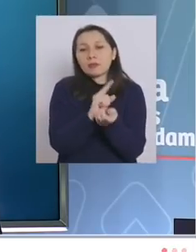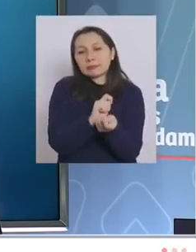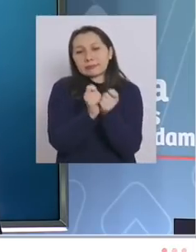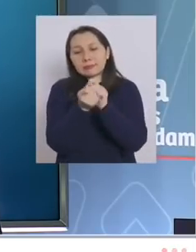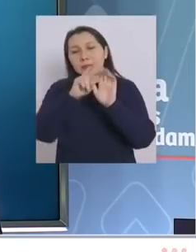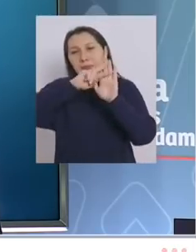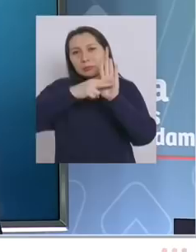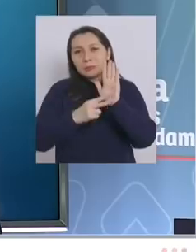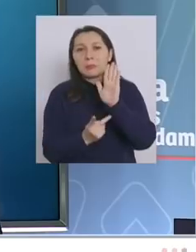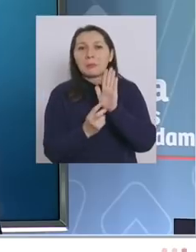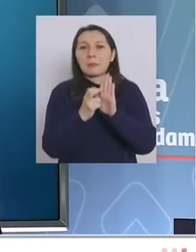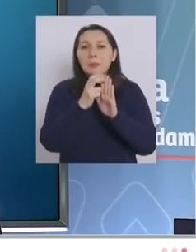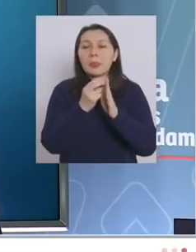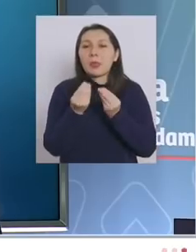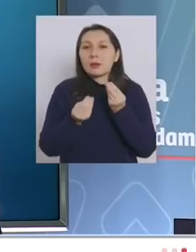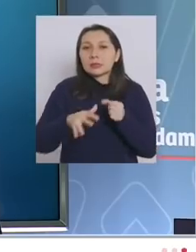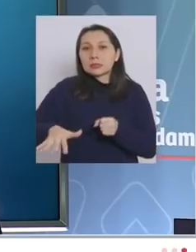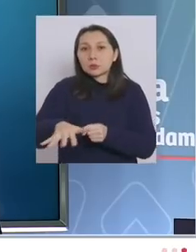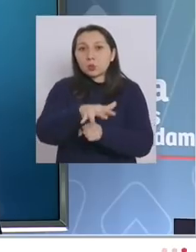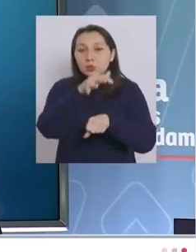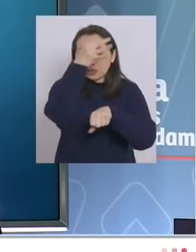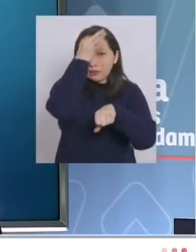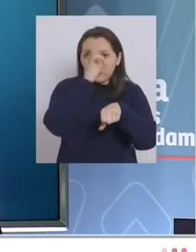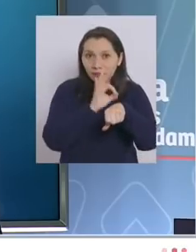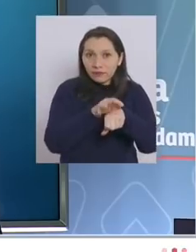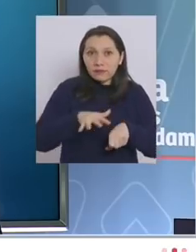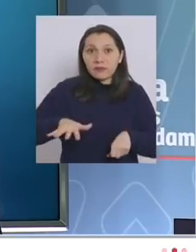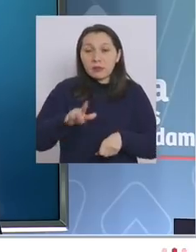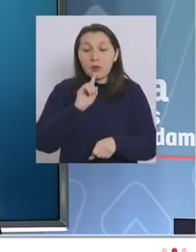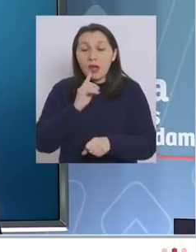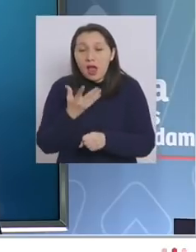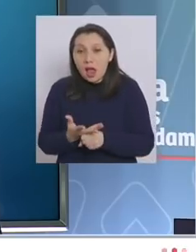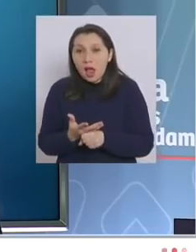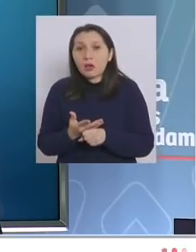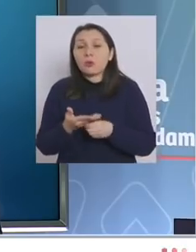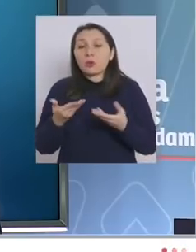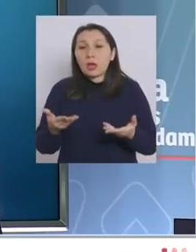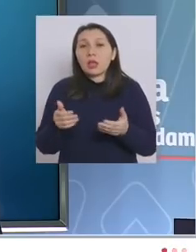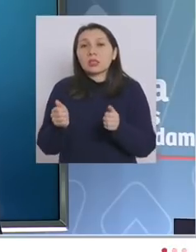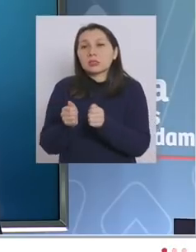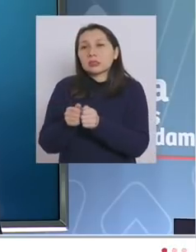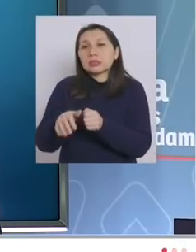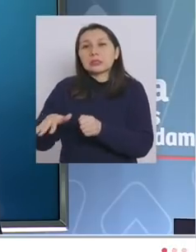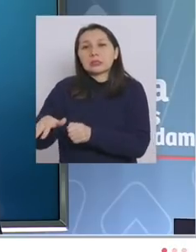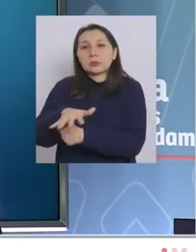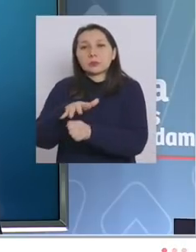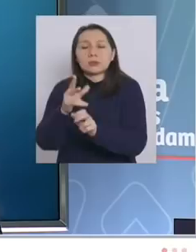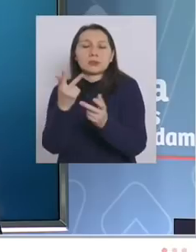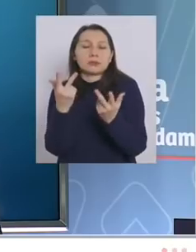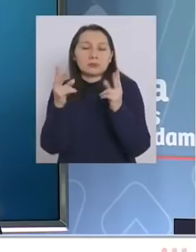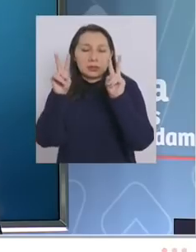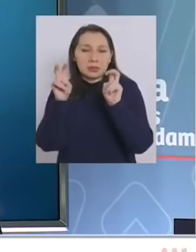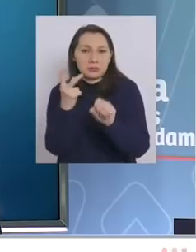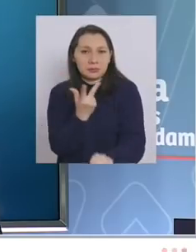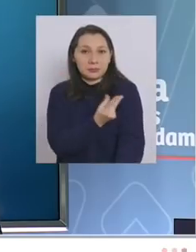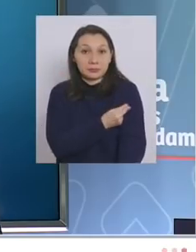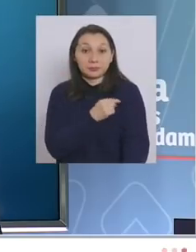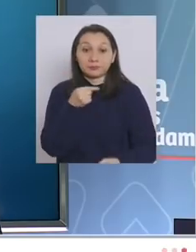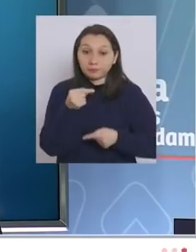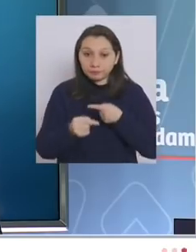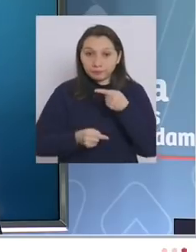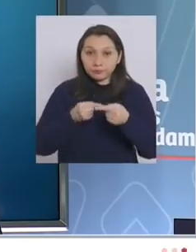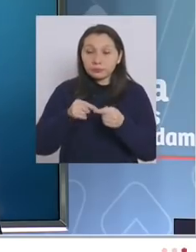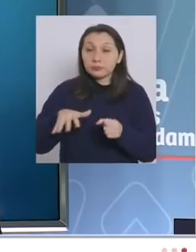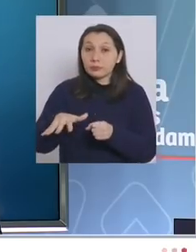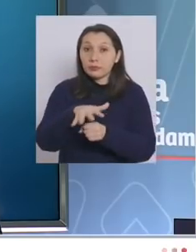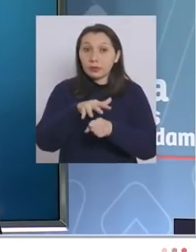paso en la situación epidemiológica que nos encontramos actualmente, con la situación de vacunación. Y en este proceso y en